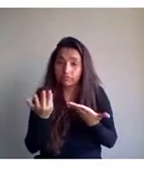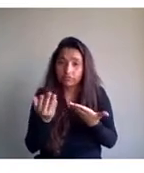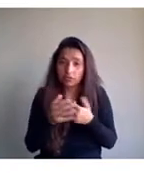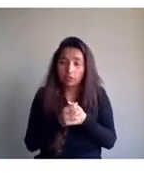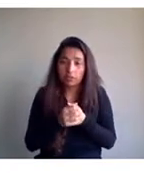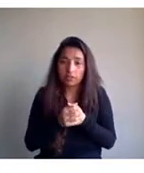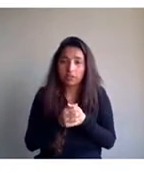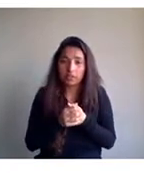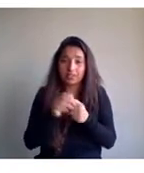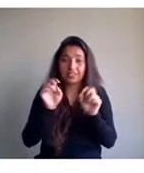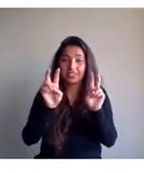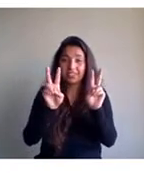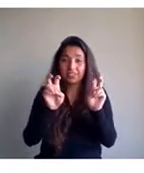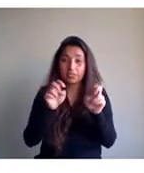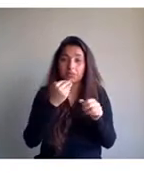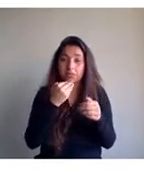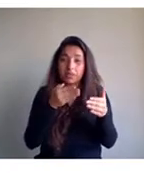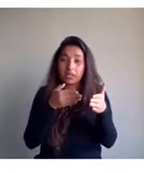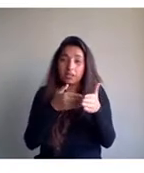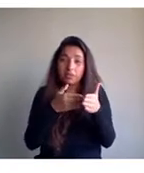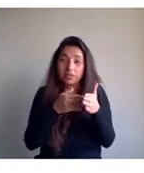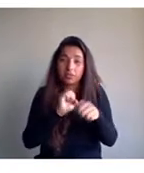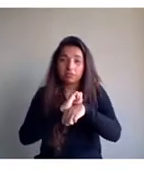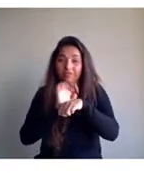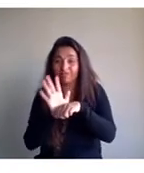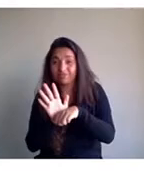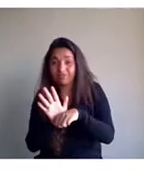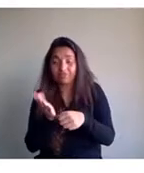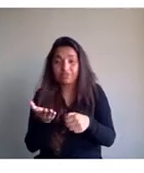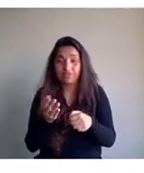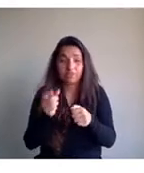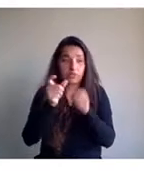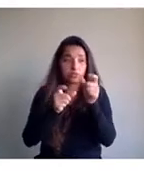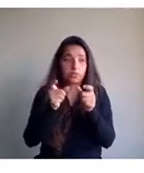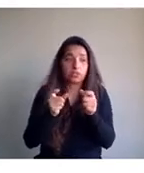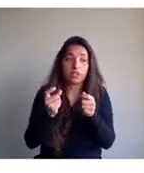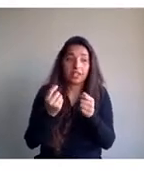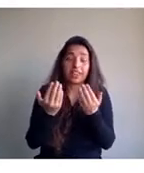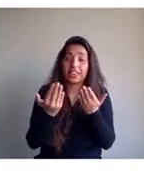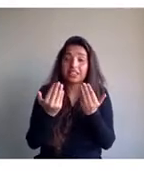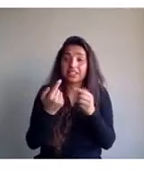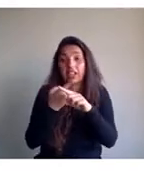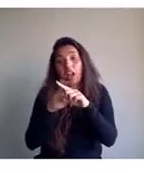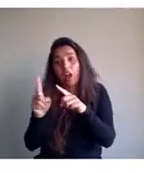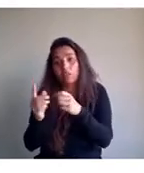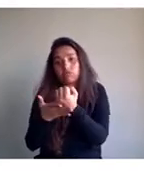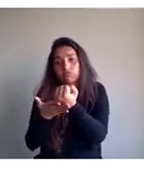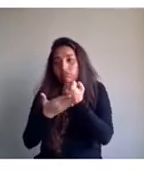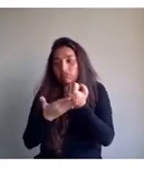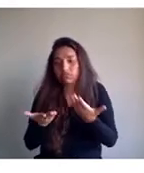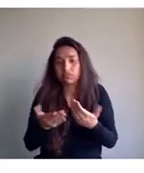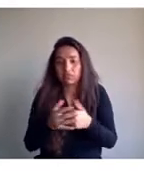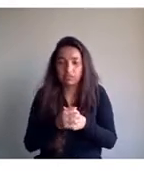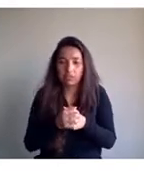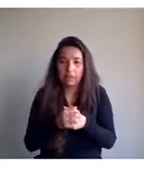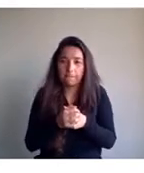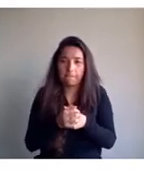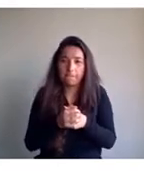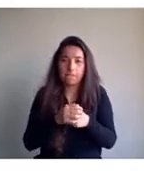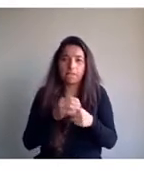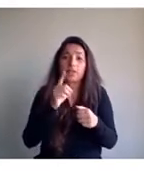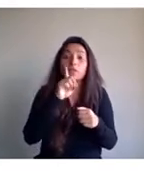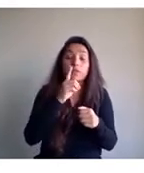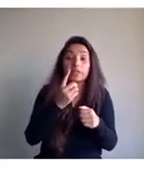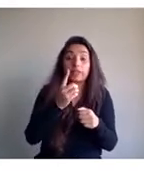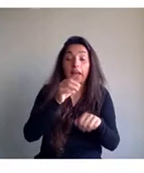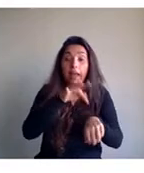aparece limitado por la pandemia y lo que es más grave para cruzar además la variable de la discapacidad